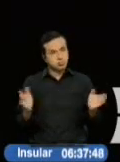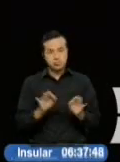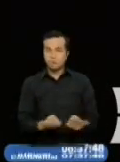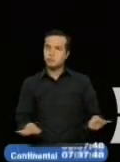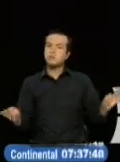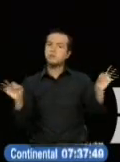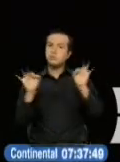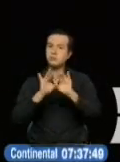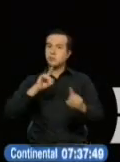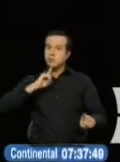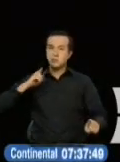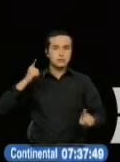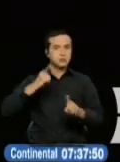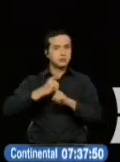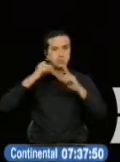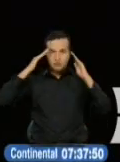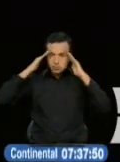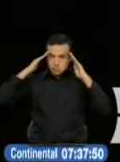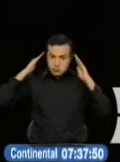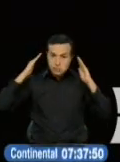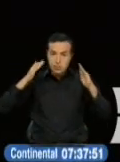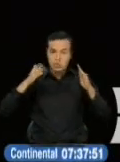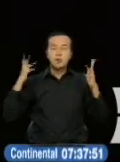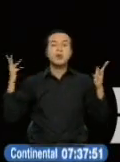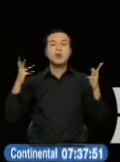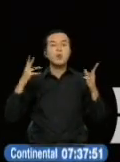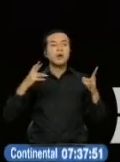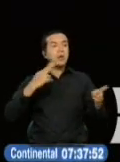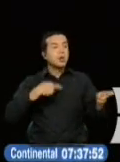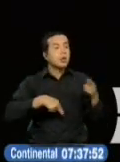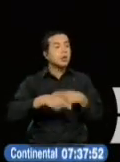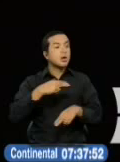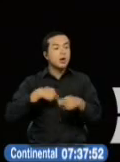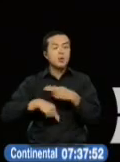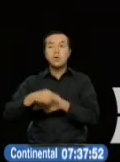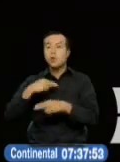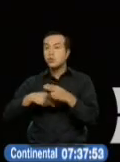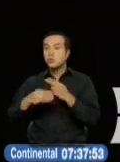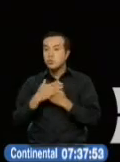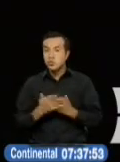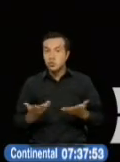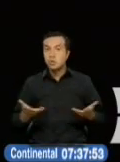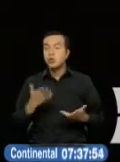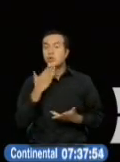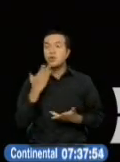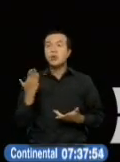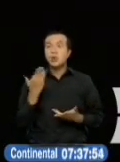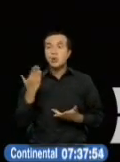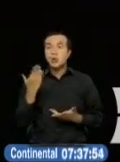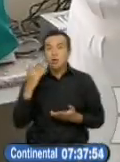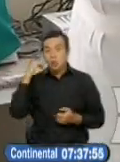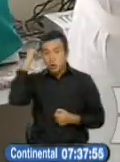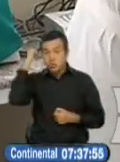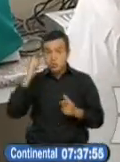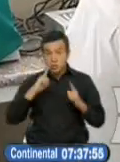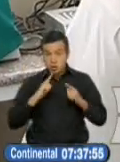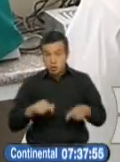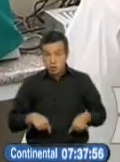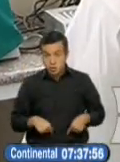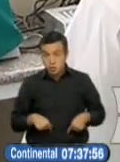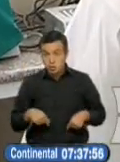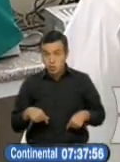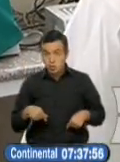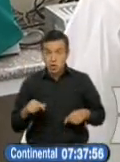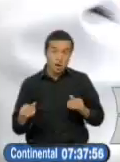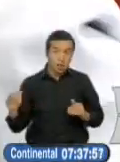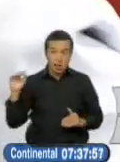por lo tanto tenemos que buscar mecanismos que no se conviertan en un mercado y en una mercadería que se ponga por encima del derecho a la salud. E hizo una